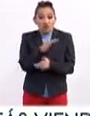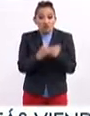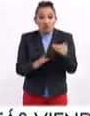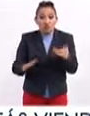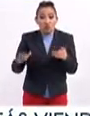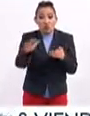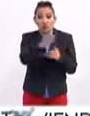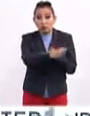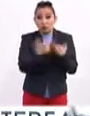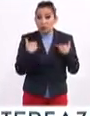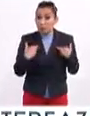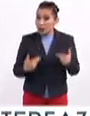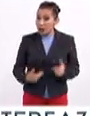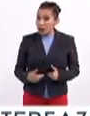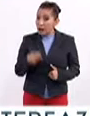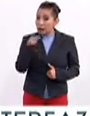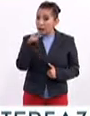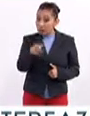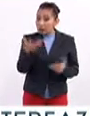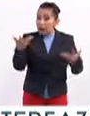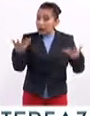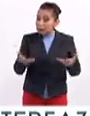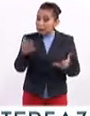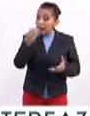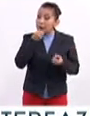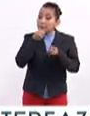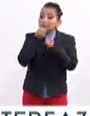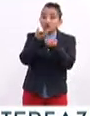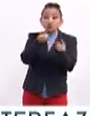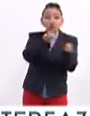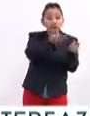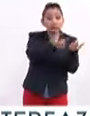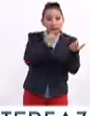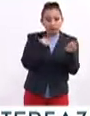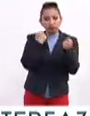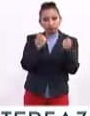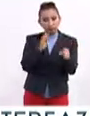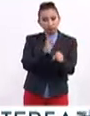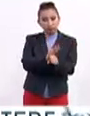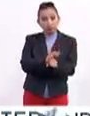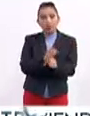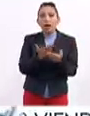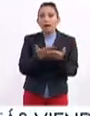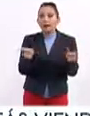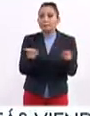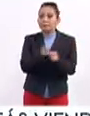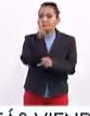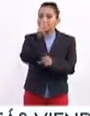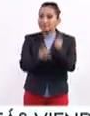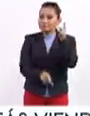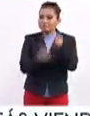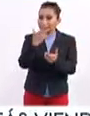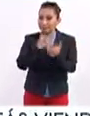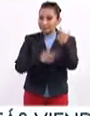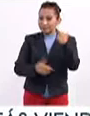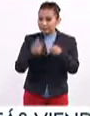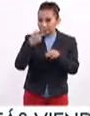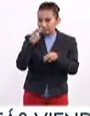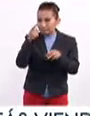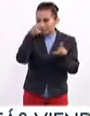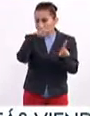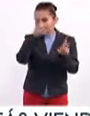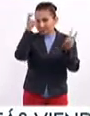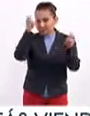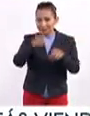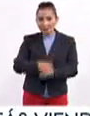todos los seres humanos que hagan del conocimiento y que se garanticen. Vamos a hacer una breve pausa para regresar siguiendo hablando